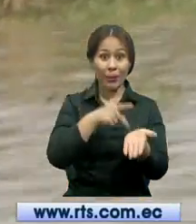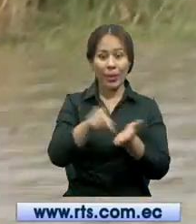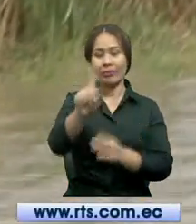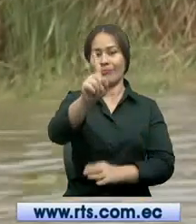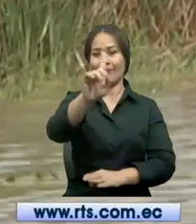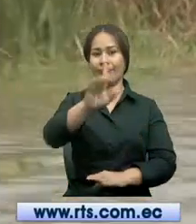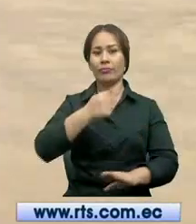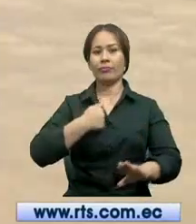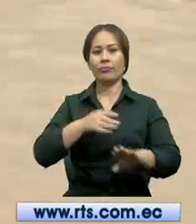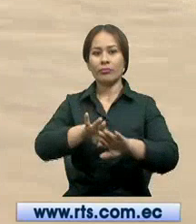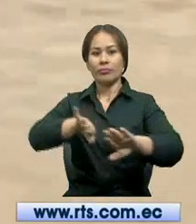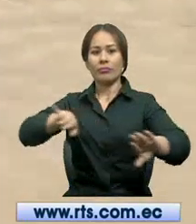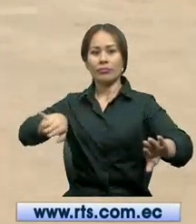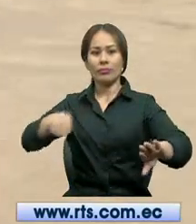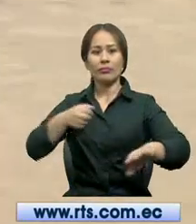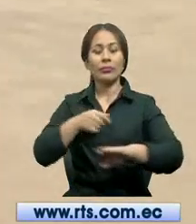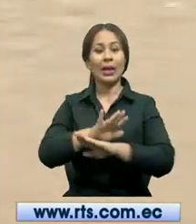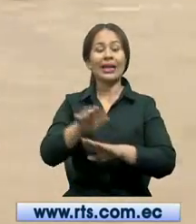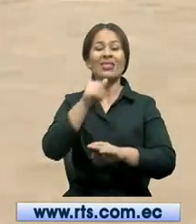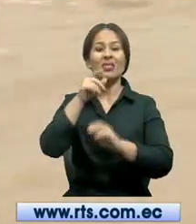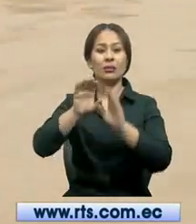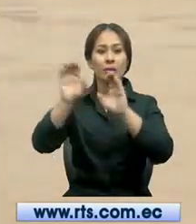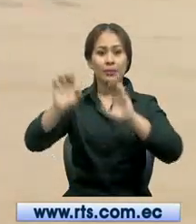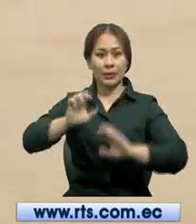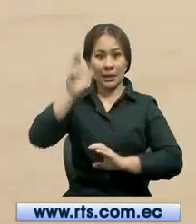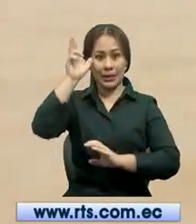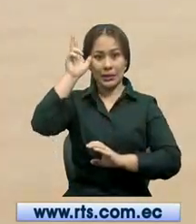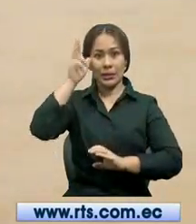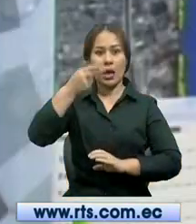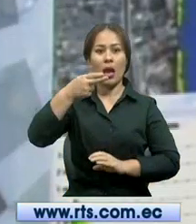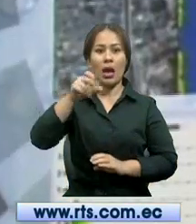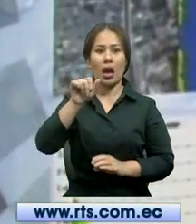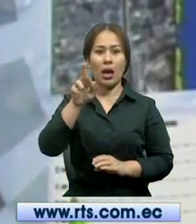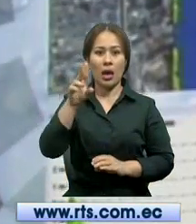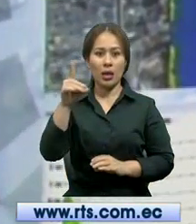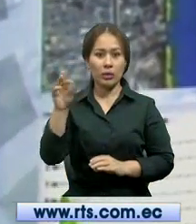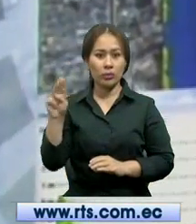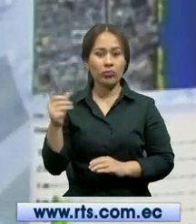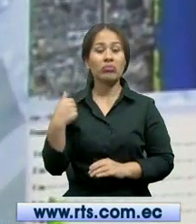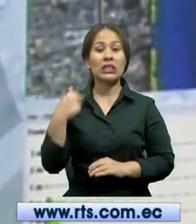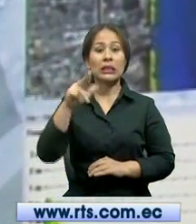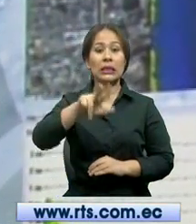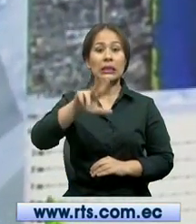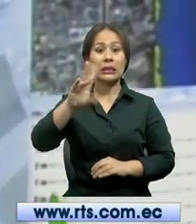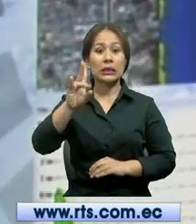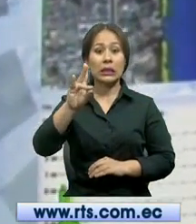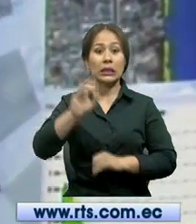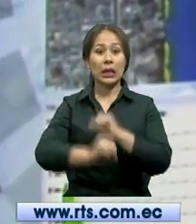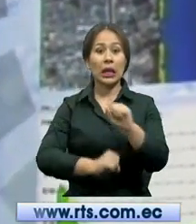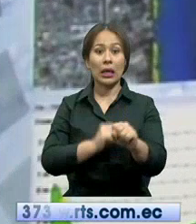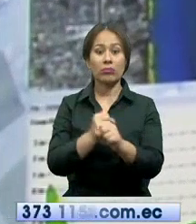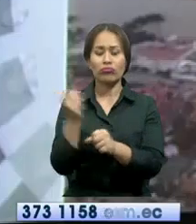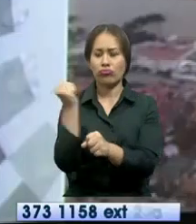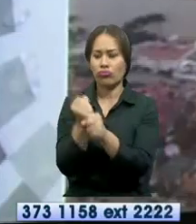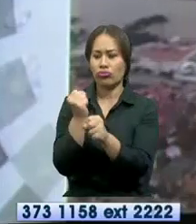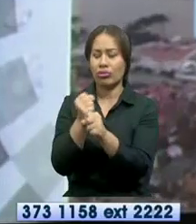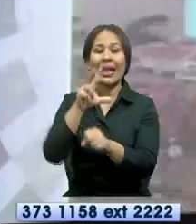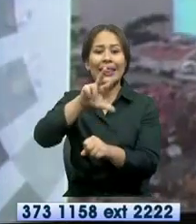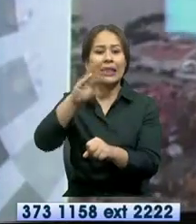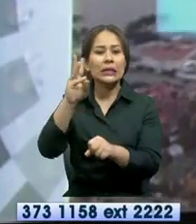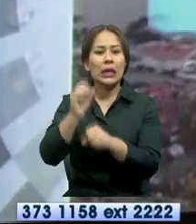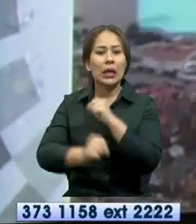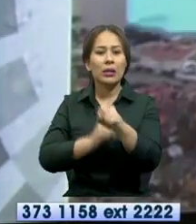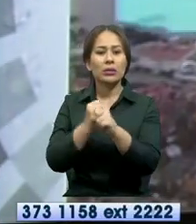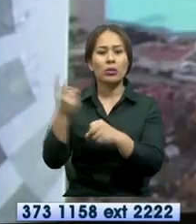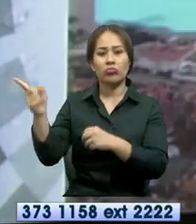La empresa ganadora de la adjudicación, la estatal china Harbour, tiene 36 años de constitución y ha prestado servicio